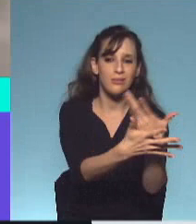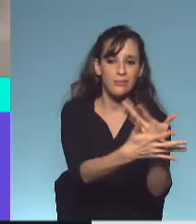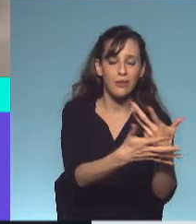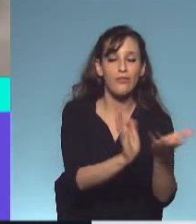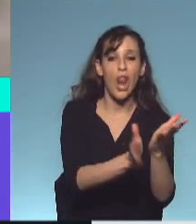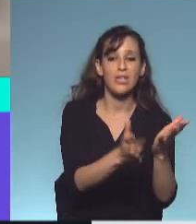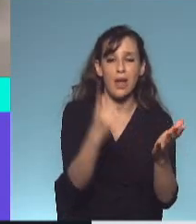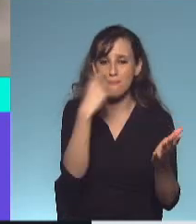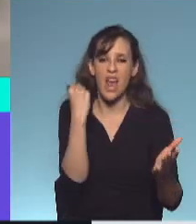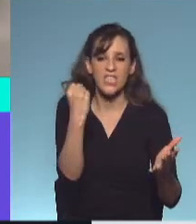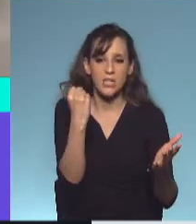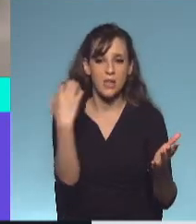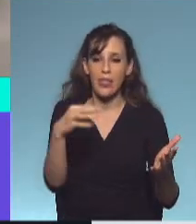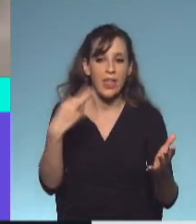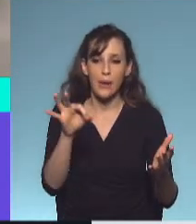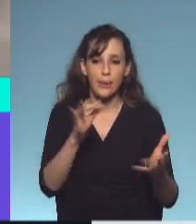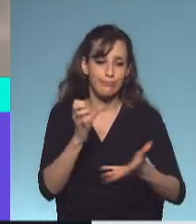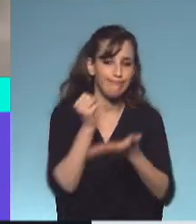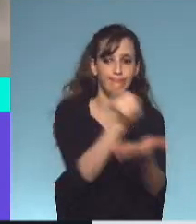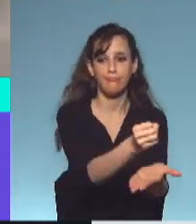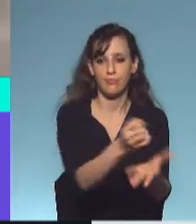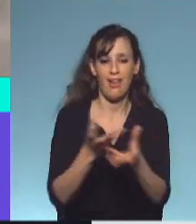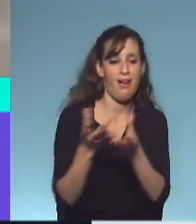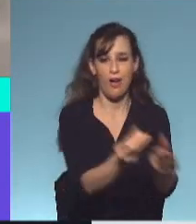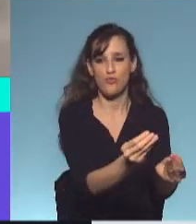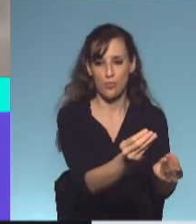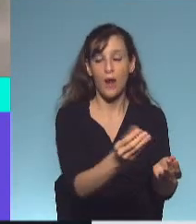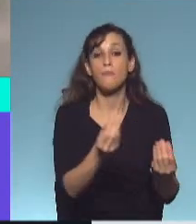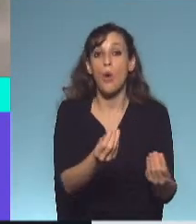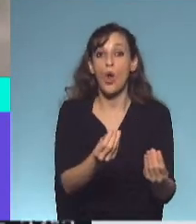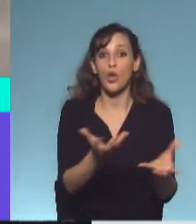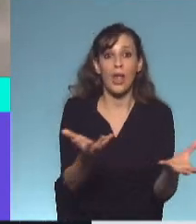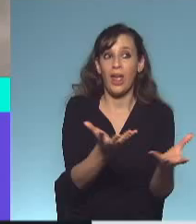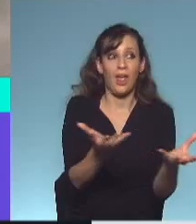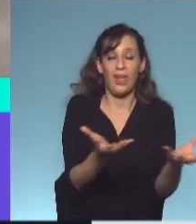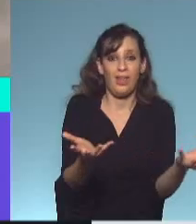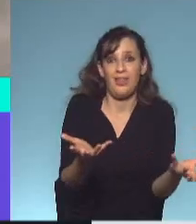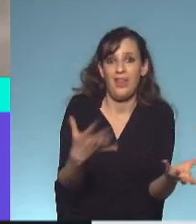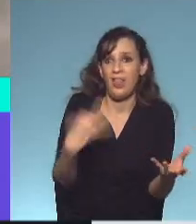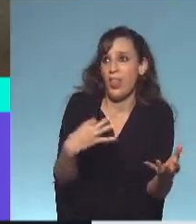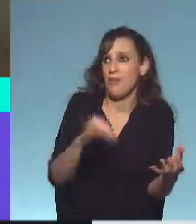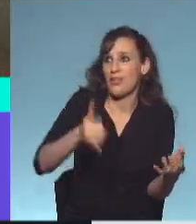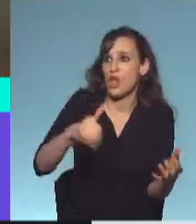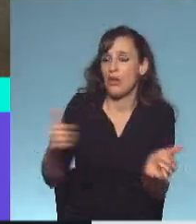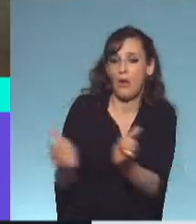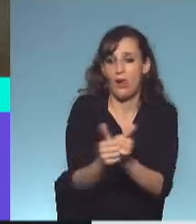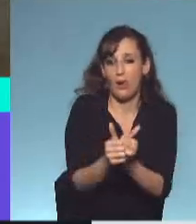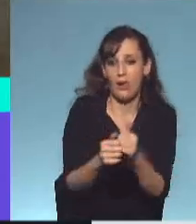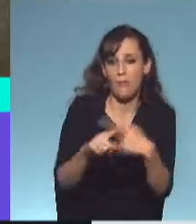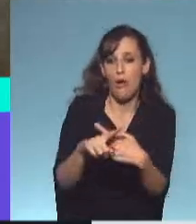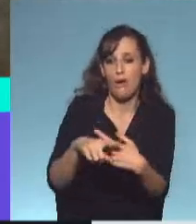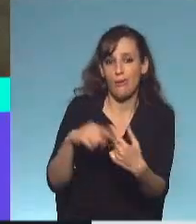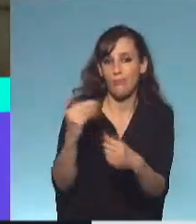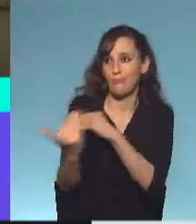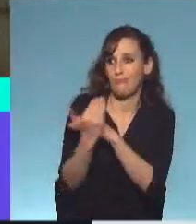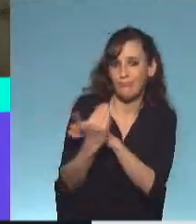porque la autonomía la falta de autonomía del agresor es una traba concreta para iniciar una nueva vida y vemos